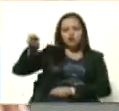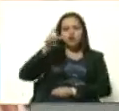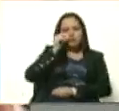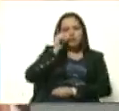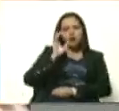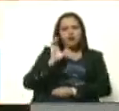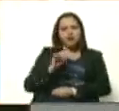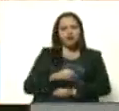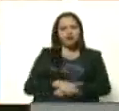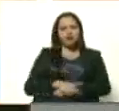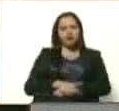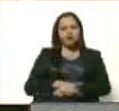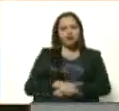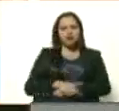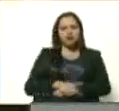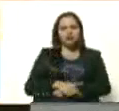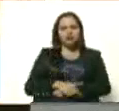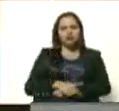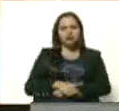en Jorge.